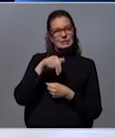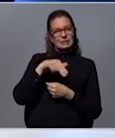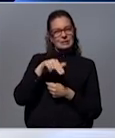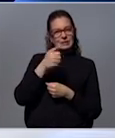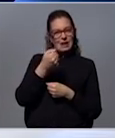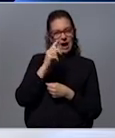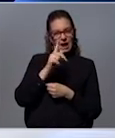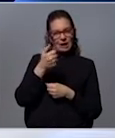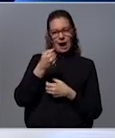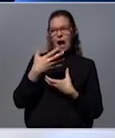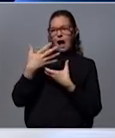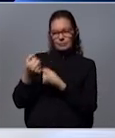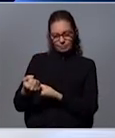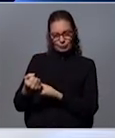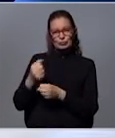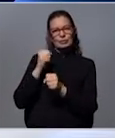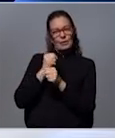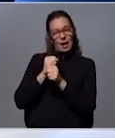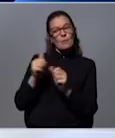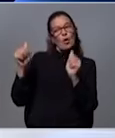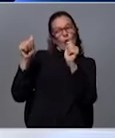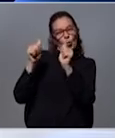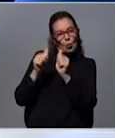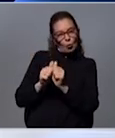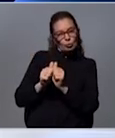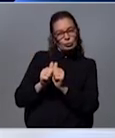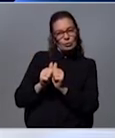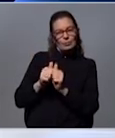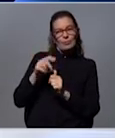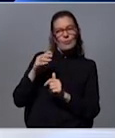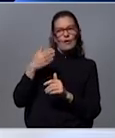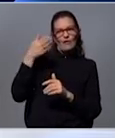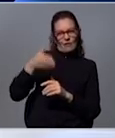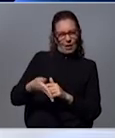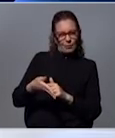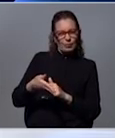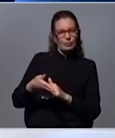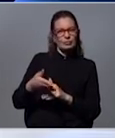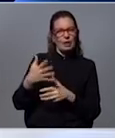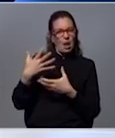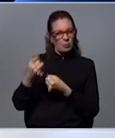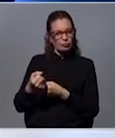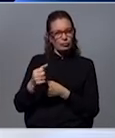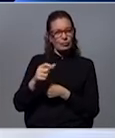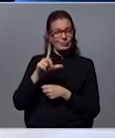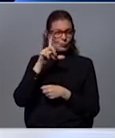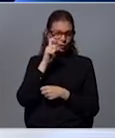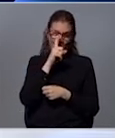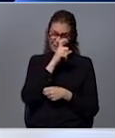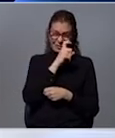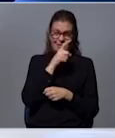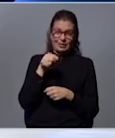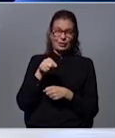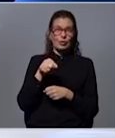coraje de decir bueno nos tiramos al agua para nadar con esto fue de jorge larrañaga era difícil hacerlo